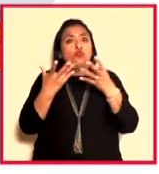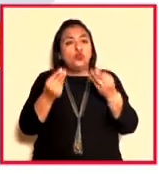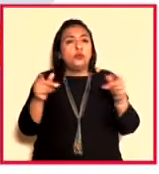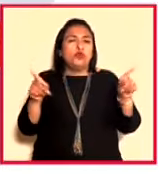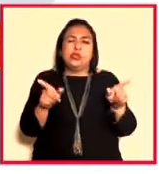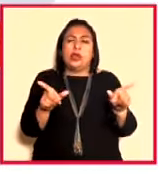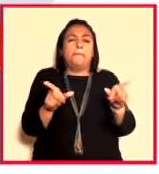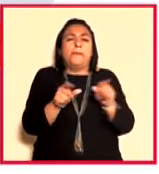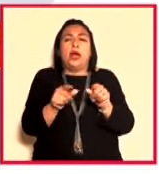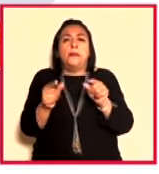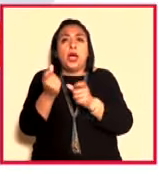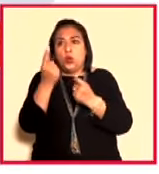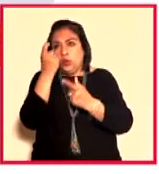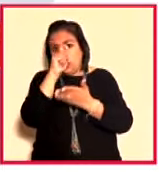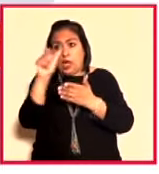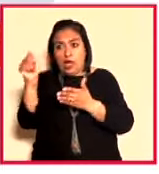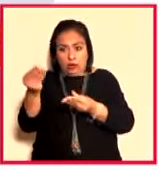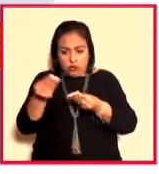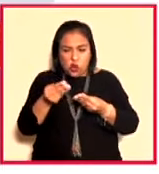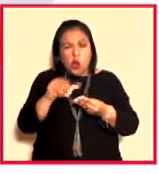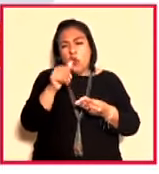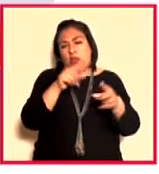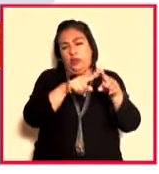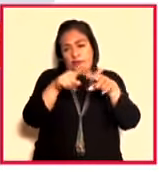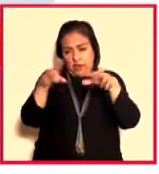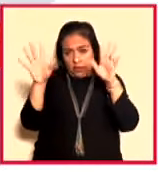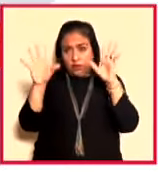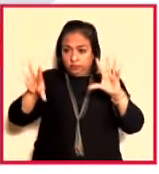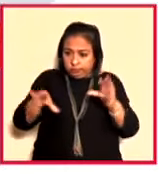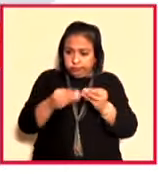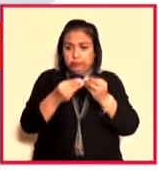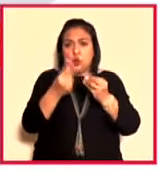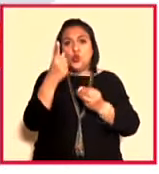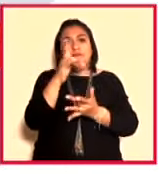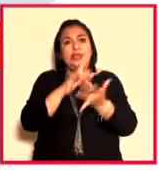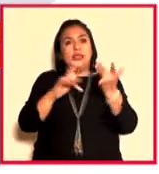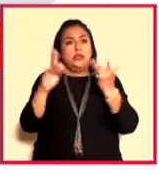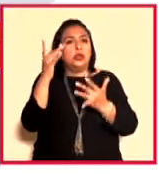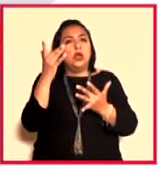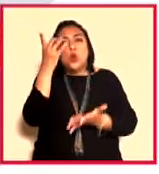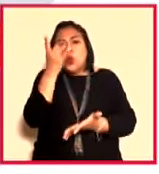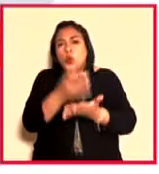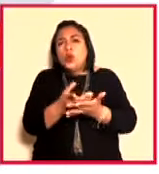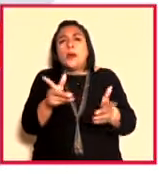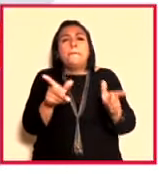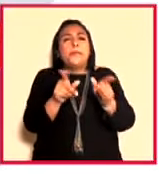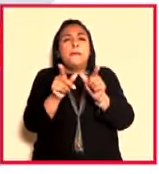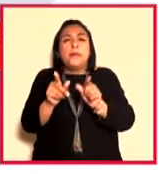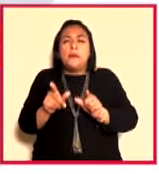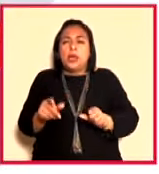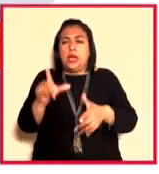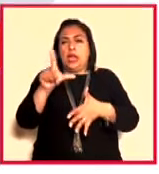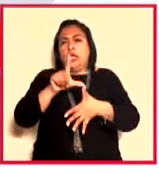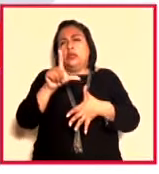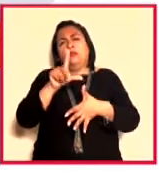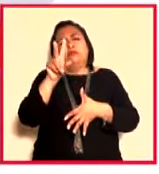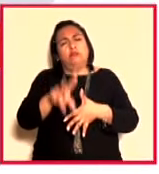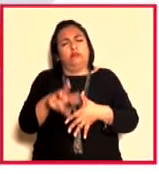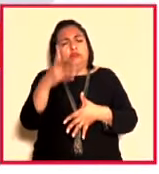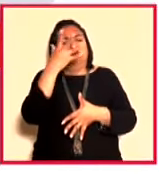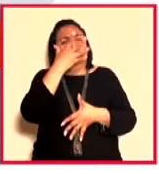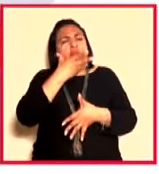algunas escritas para nosotros, otras no, y las hemos agrupado en un disco de puras piezas breves latinoamericanas sumamente atractivas.